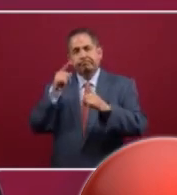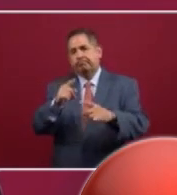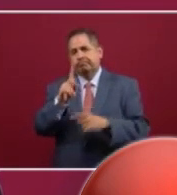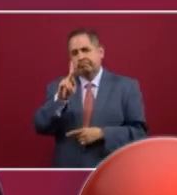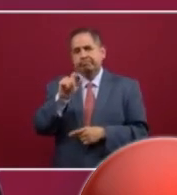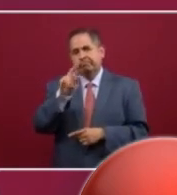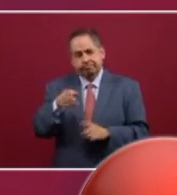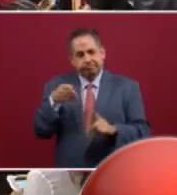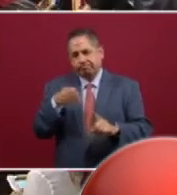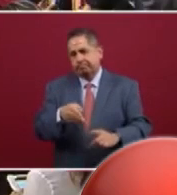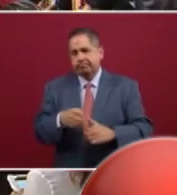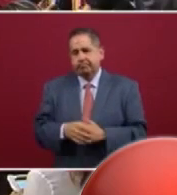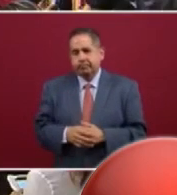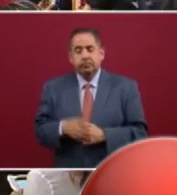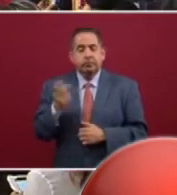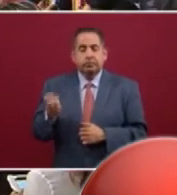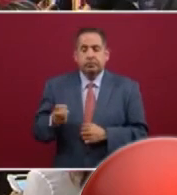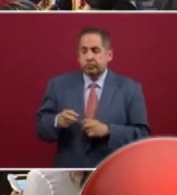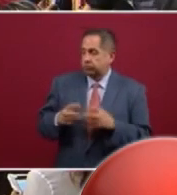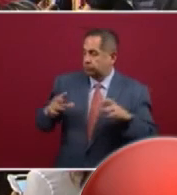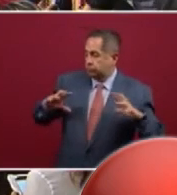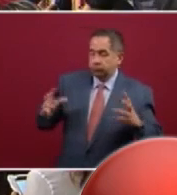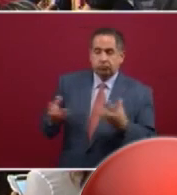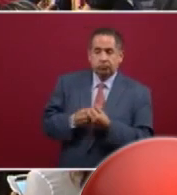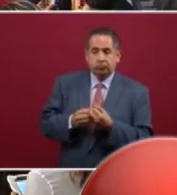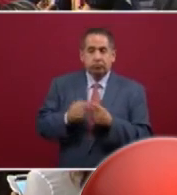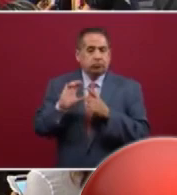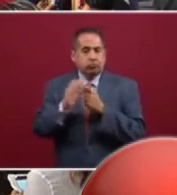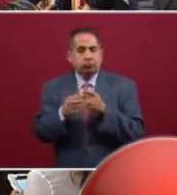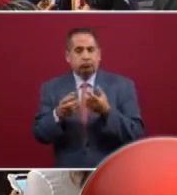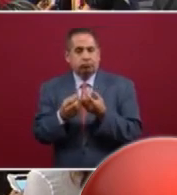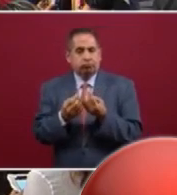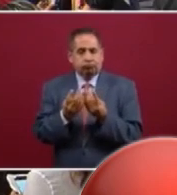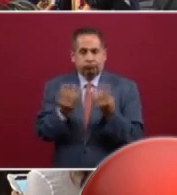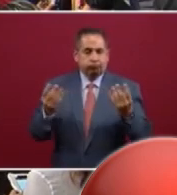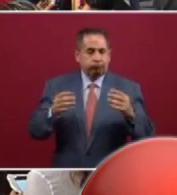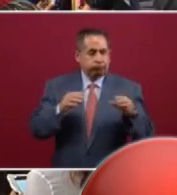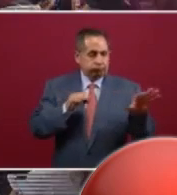planteamiento y por eso se integró esta comisión